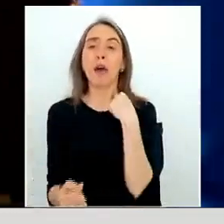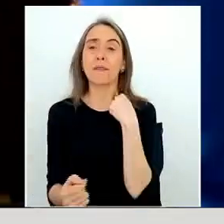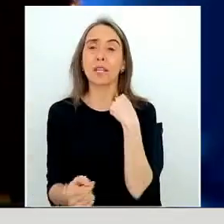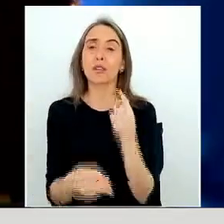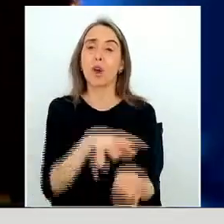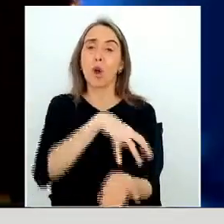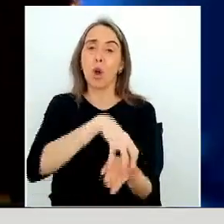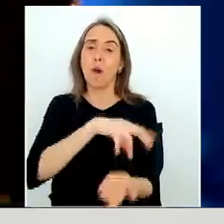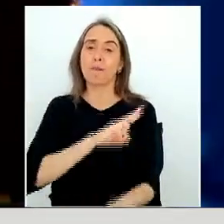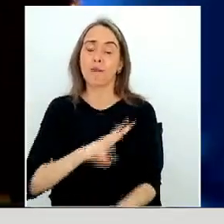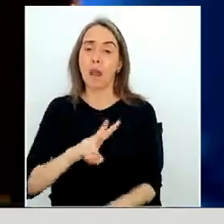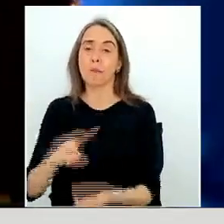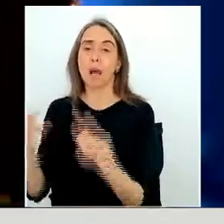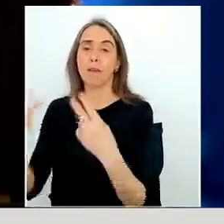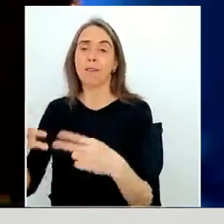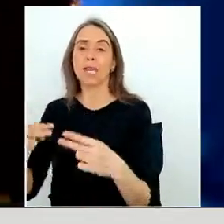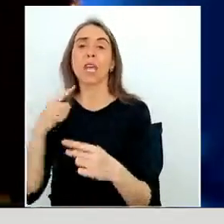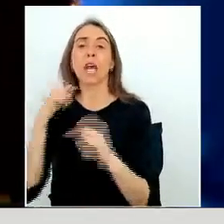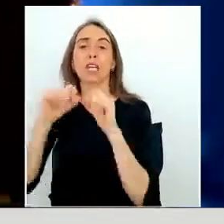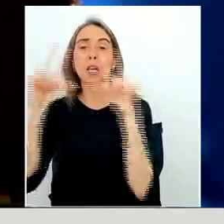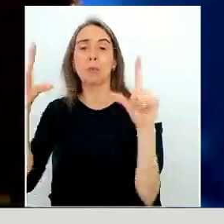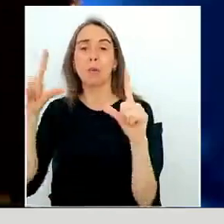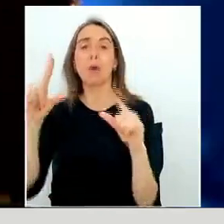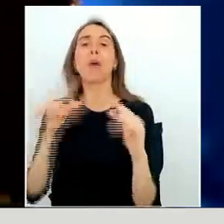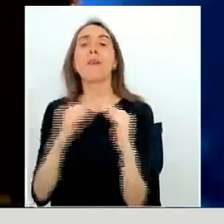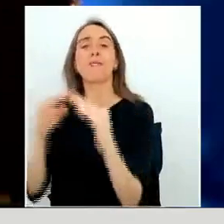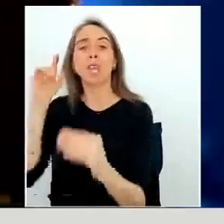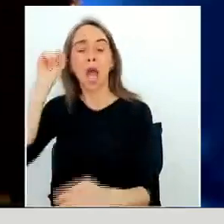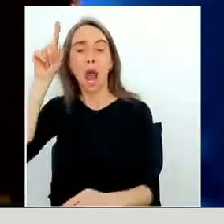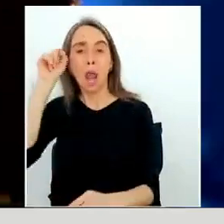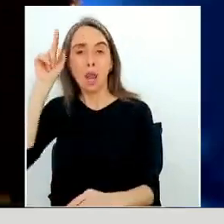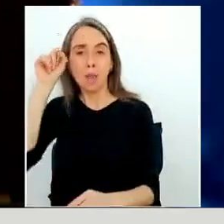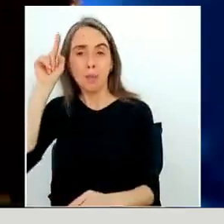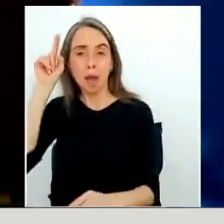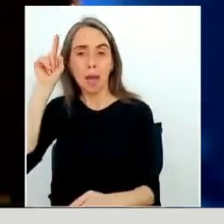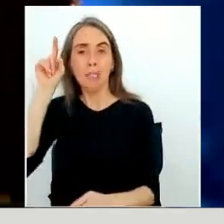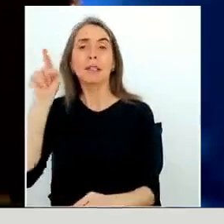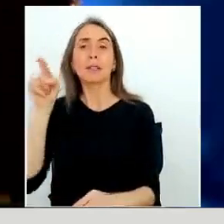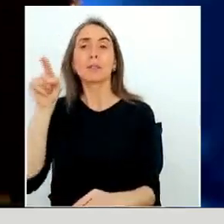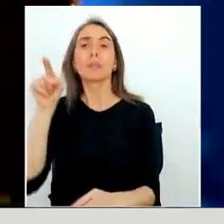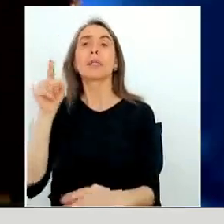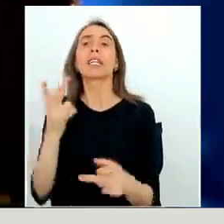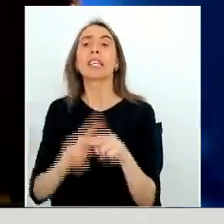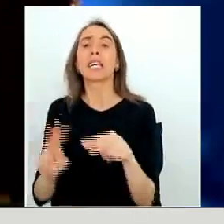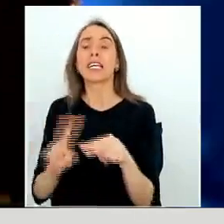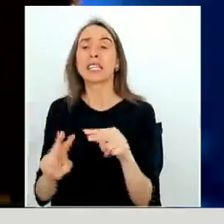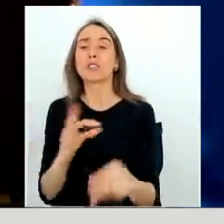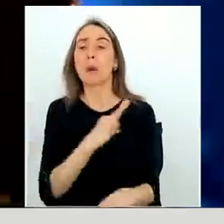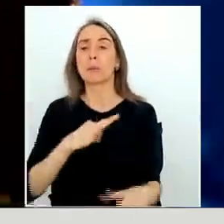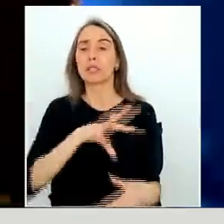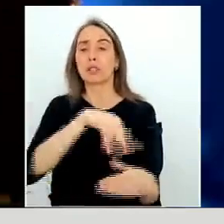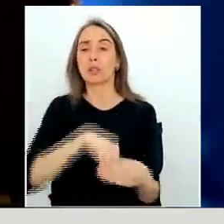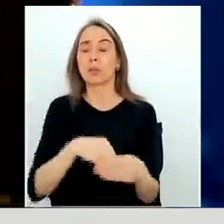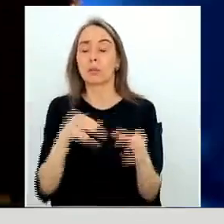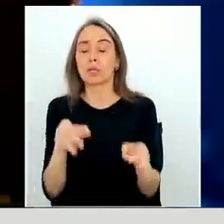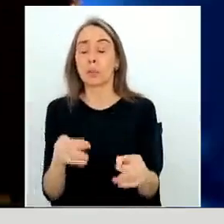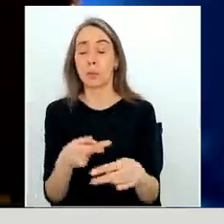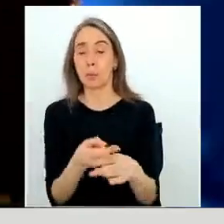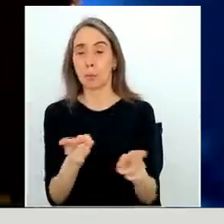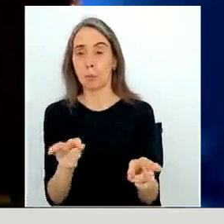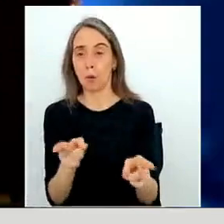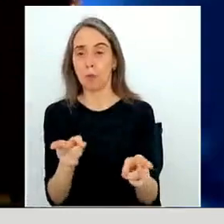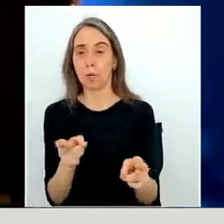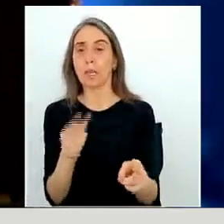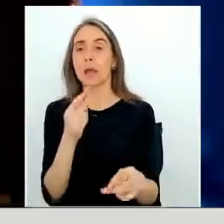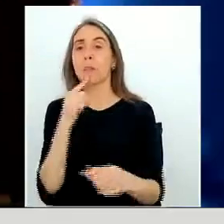Villa del mar quilpue y Villa alemana especialmente respecto al actuar de los ministerios de interior y seguridad pública y de agricultura